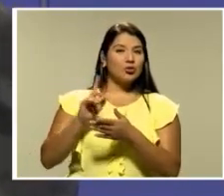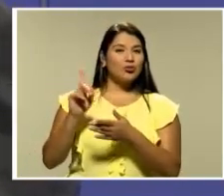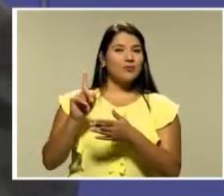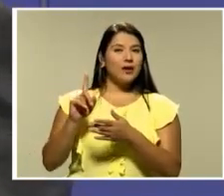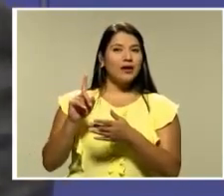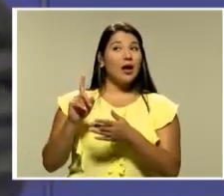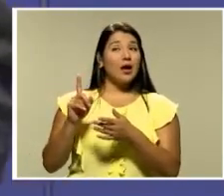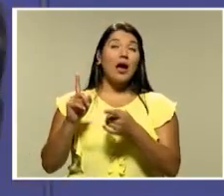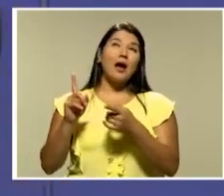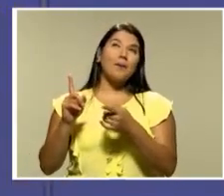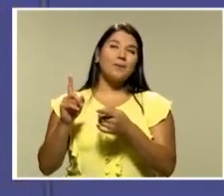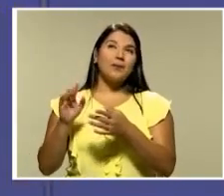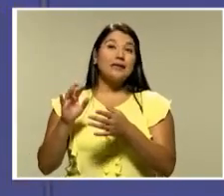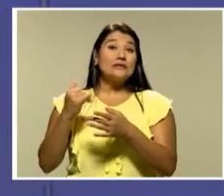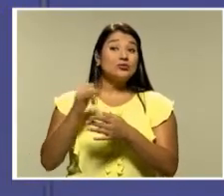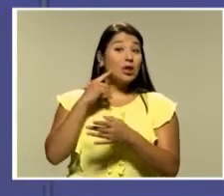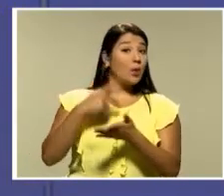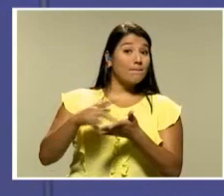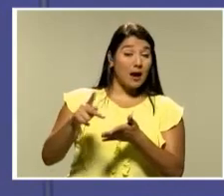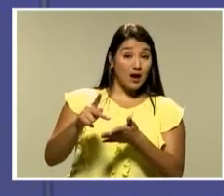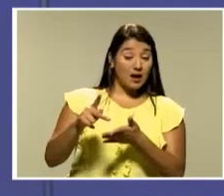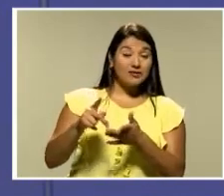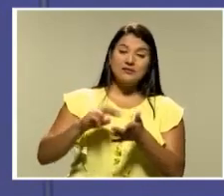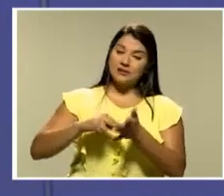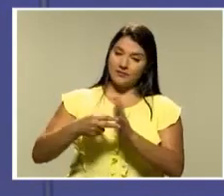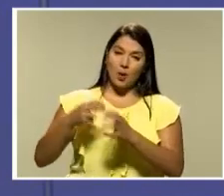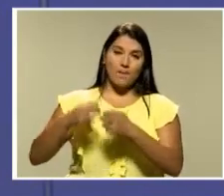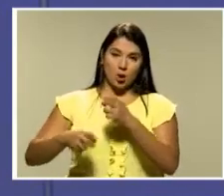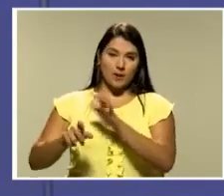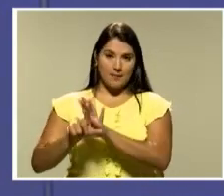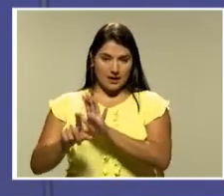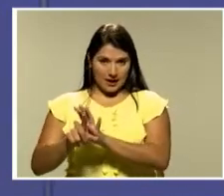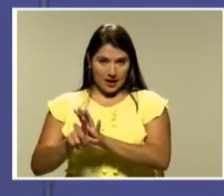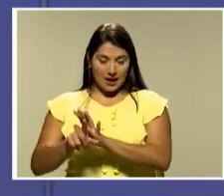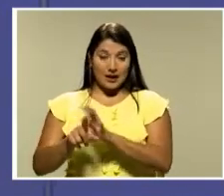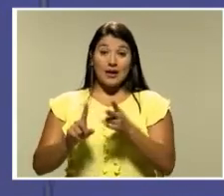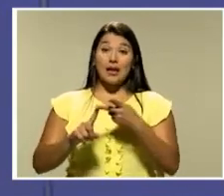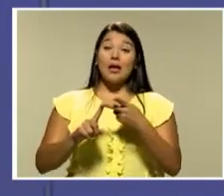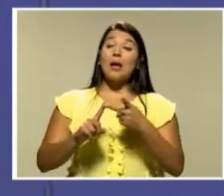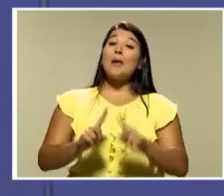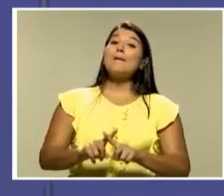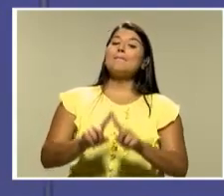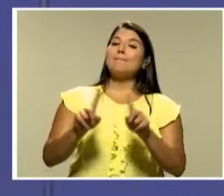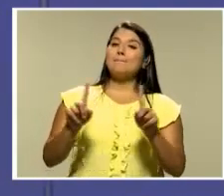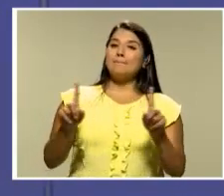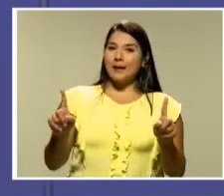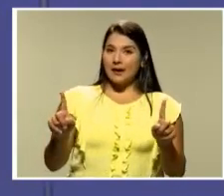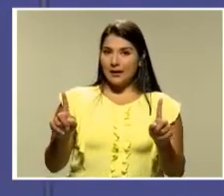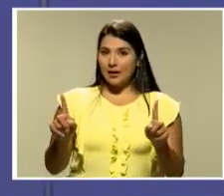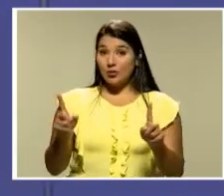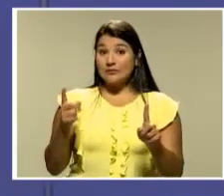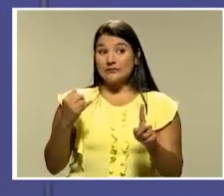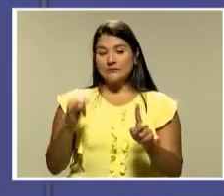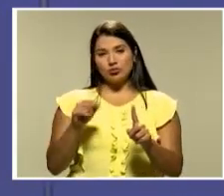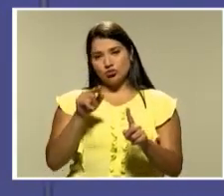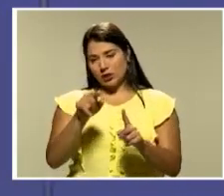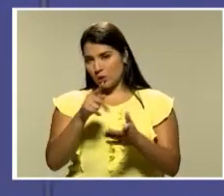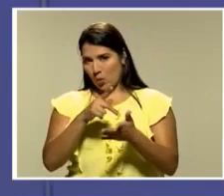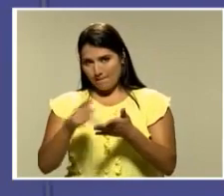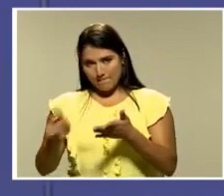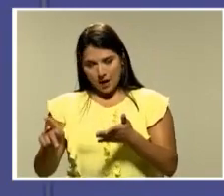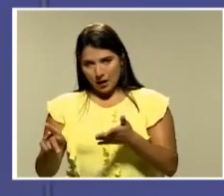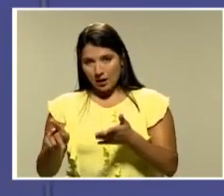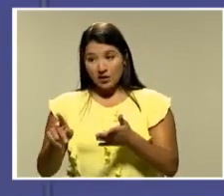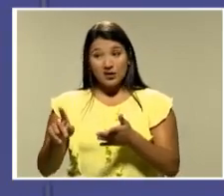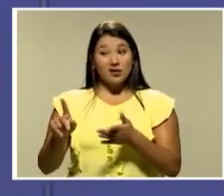hasta legal, sí, pero más allá de que vos podrías estártela jugando con el tema de salud, y que es incorrecto porque si te